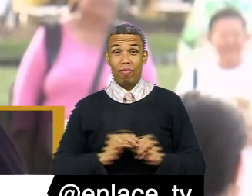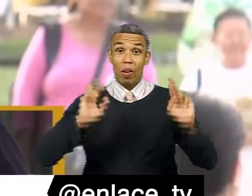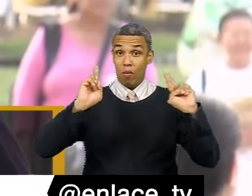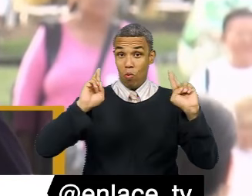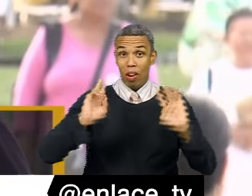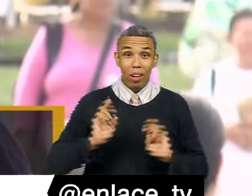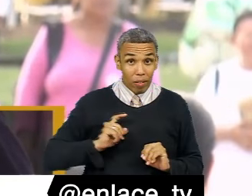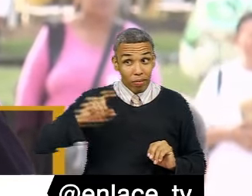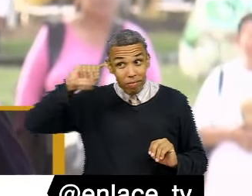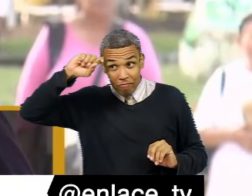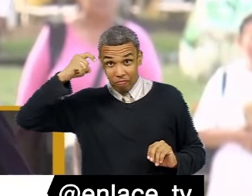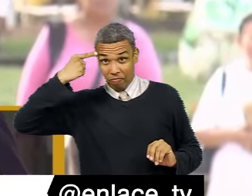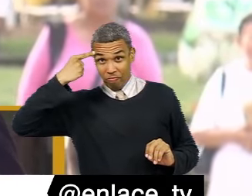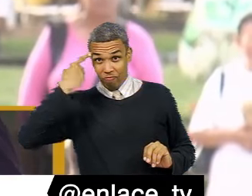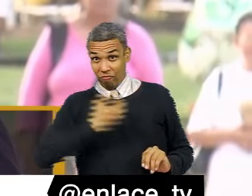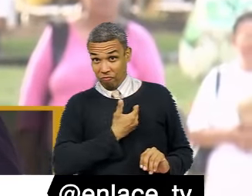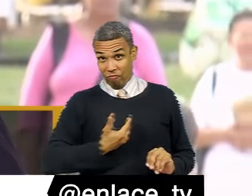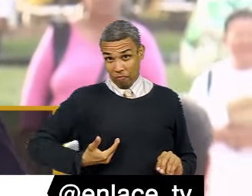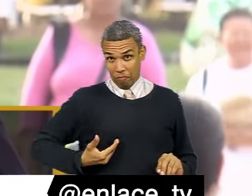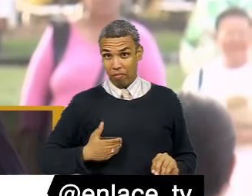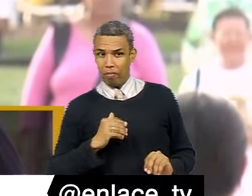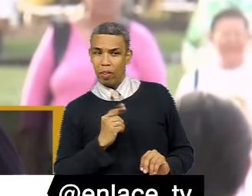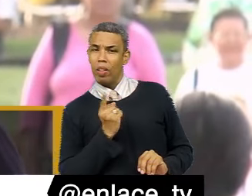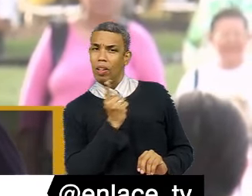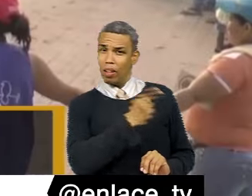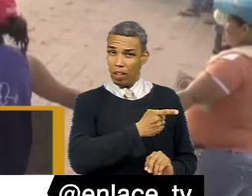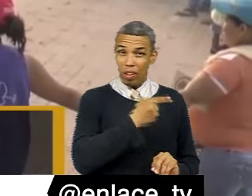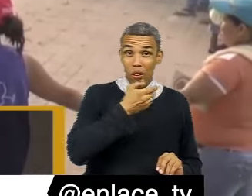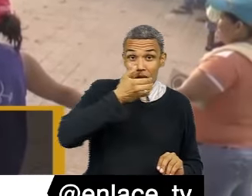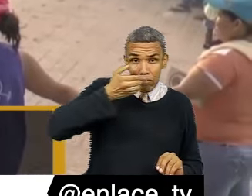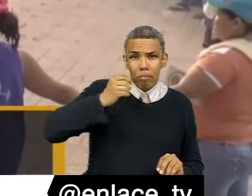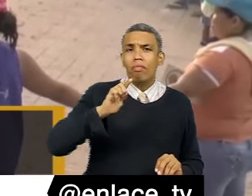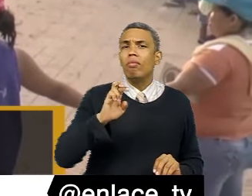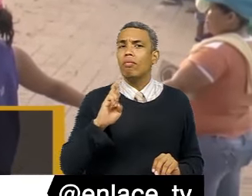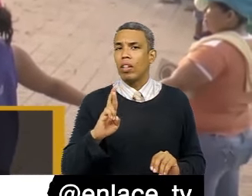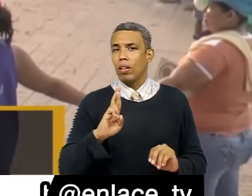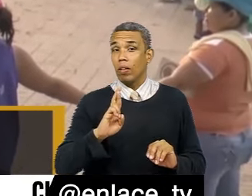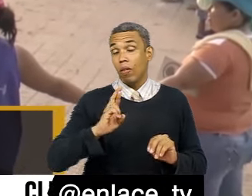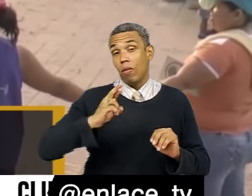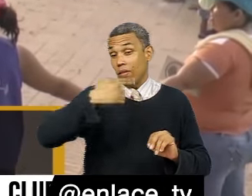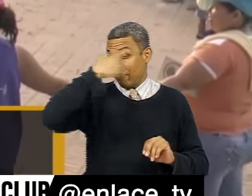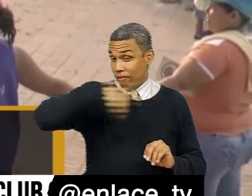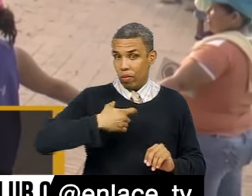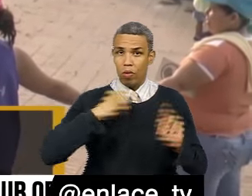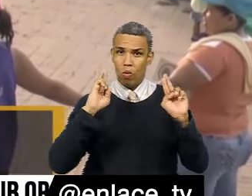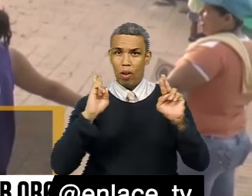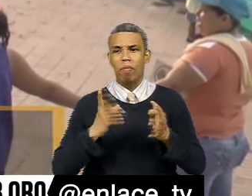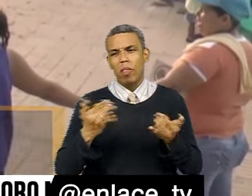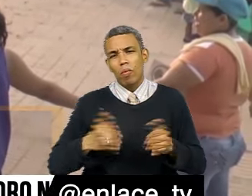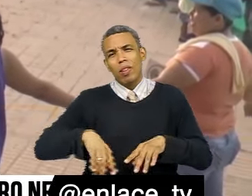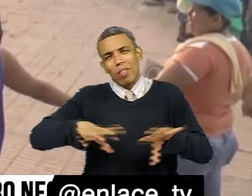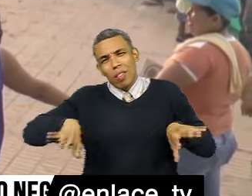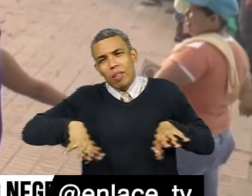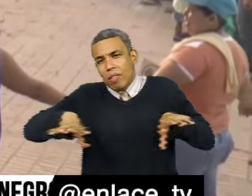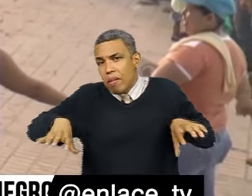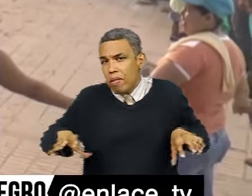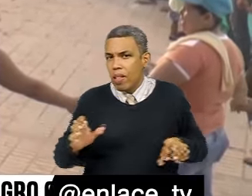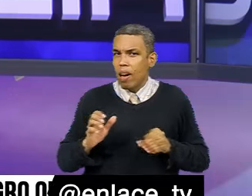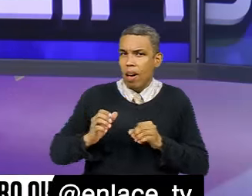Estado le cumpla al país, también como la guerrilla le cumpla al país. Con rondas y otras actividades lúdicas se ha cumplido este acto simbólico.